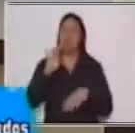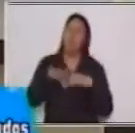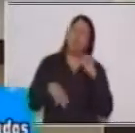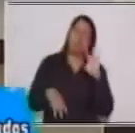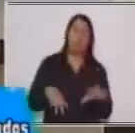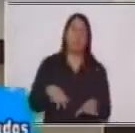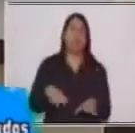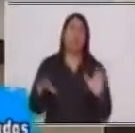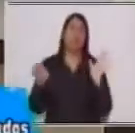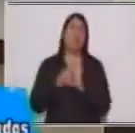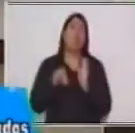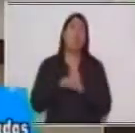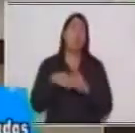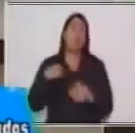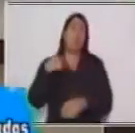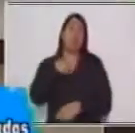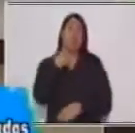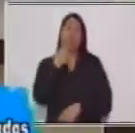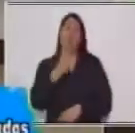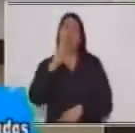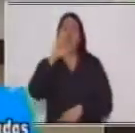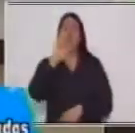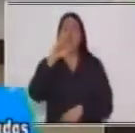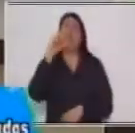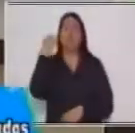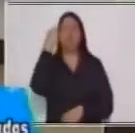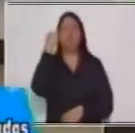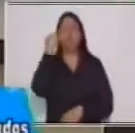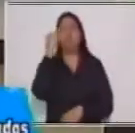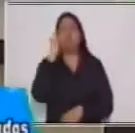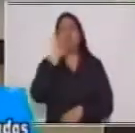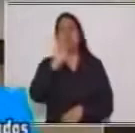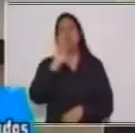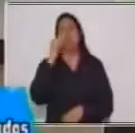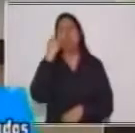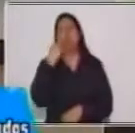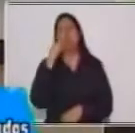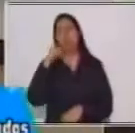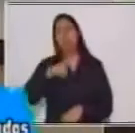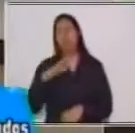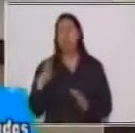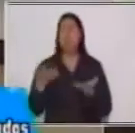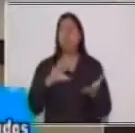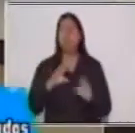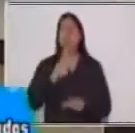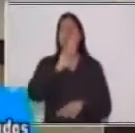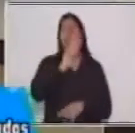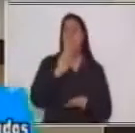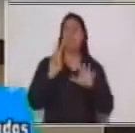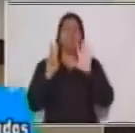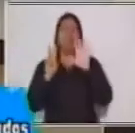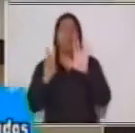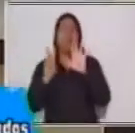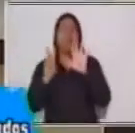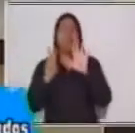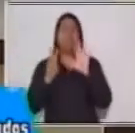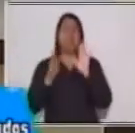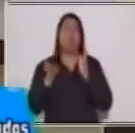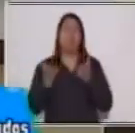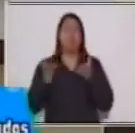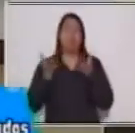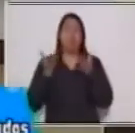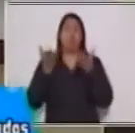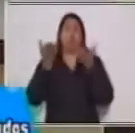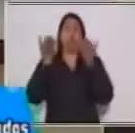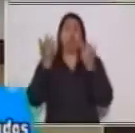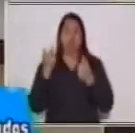traduce en Guatemala o se utiliza como centígrados. 37 grados centígrados es la temperatura normal de un cuerpo de una